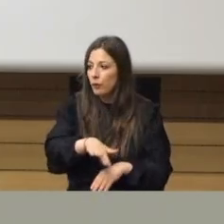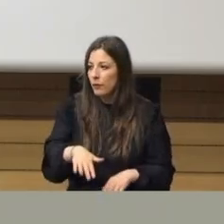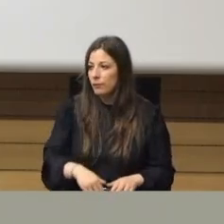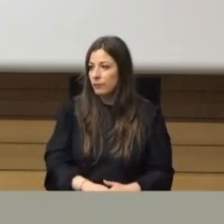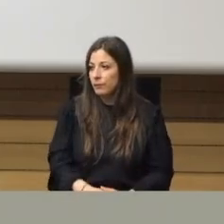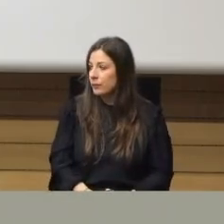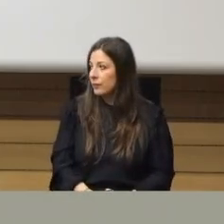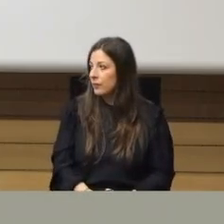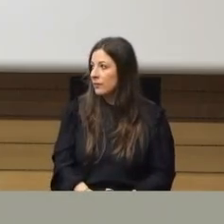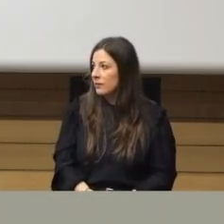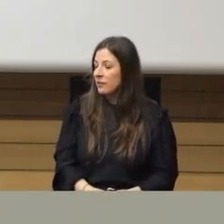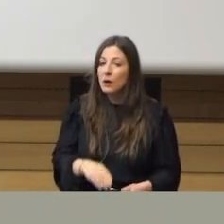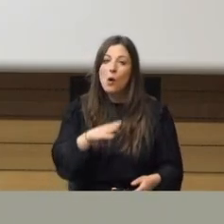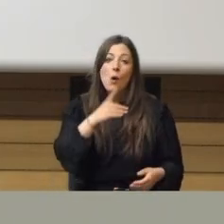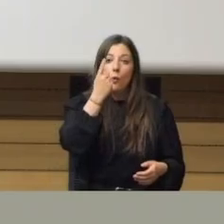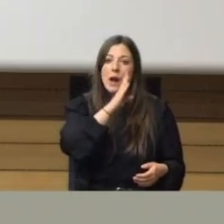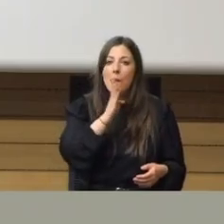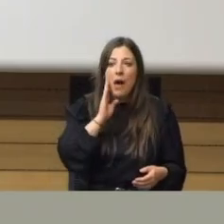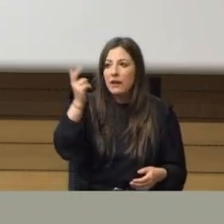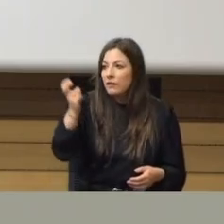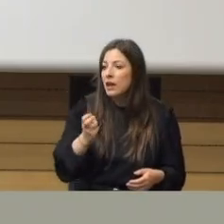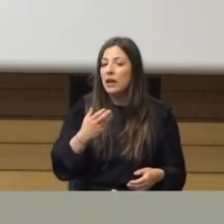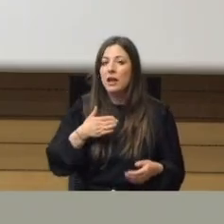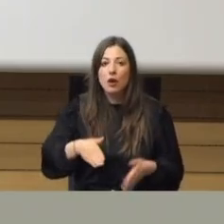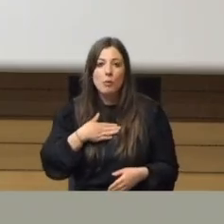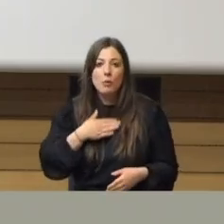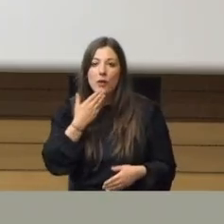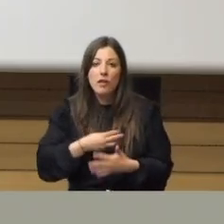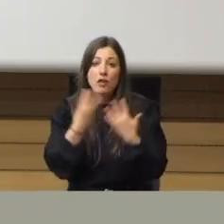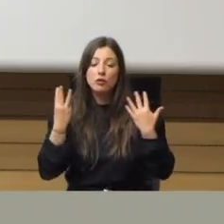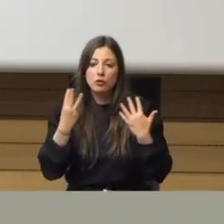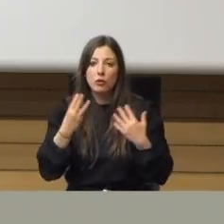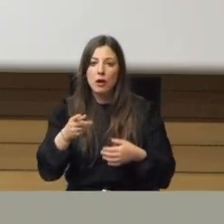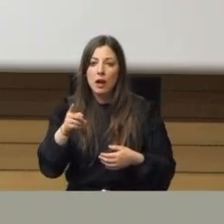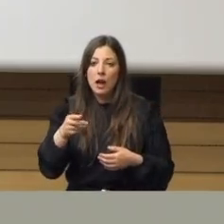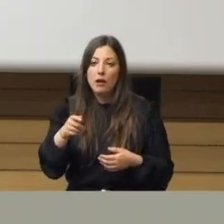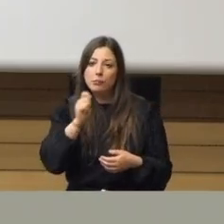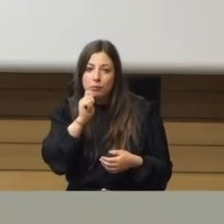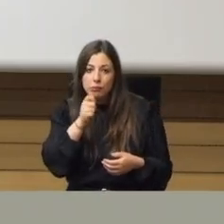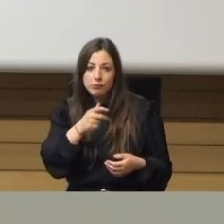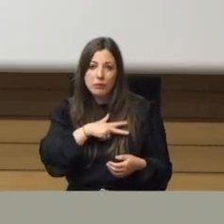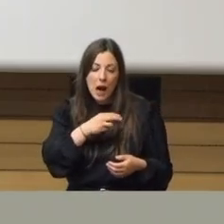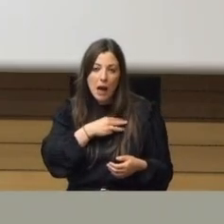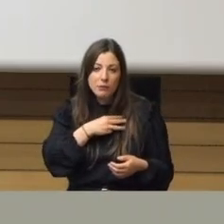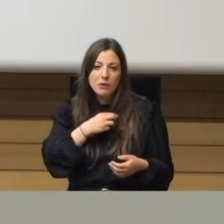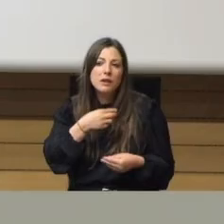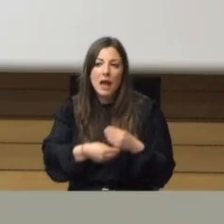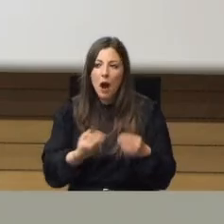Pues llega una madre y os dice, oye, mira, es que mi hijo tiene 18 años y está fumando cannabis. ¿Qué hago con él? ¿Dónde lo derivamos?